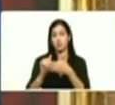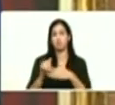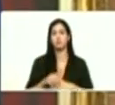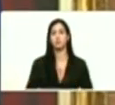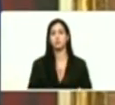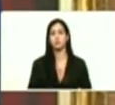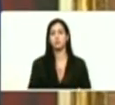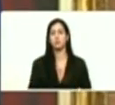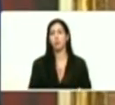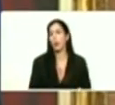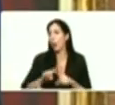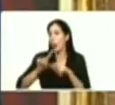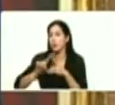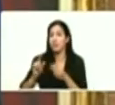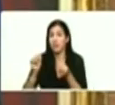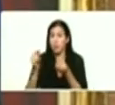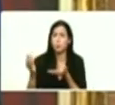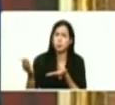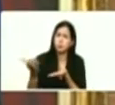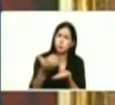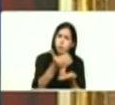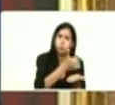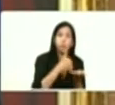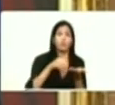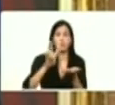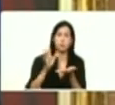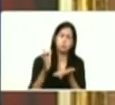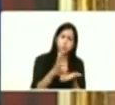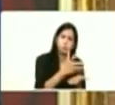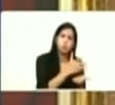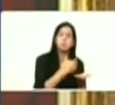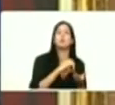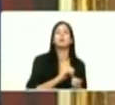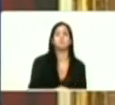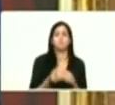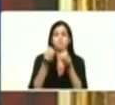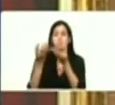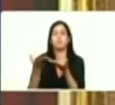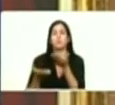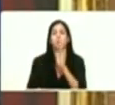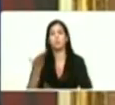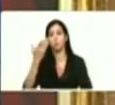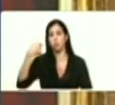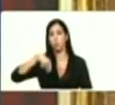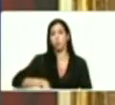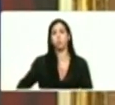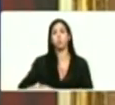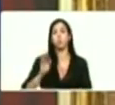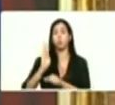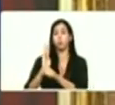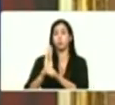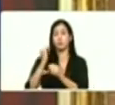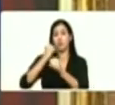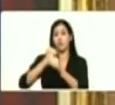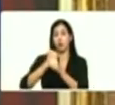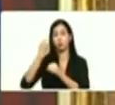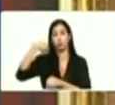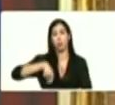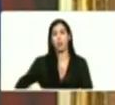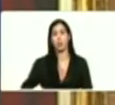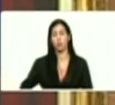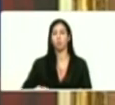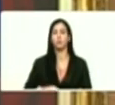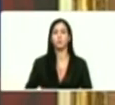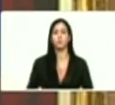y de otras captaciones que tiene la república para proteger el empleo para proteger el ingreso real para